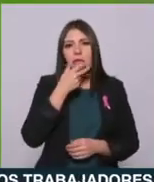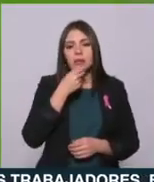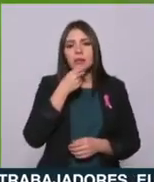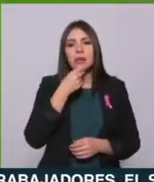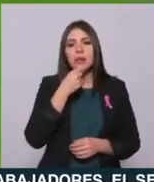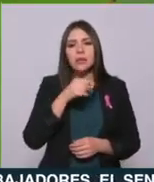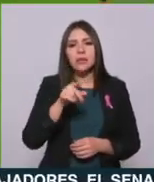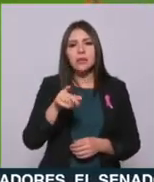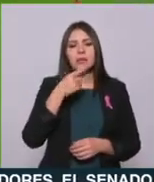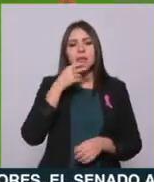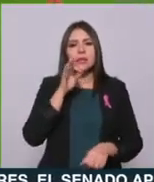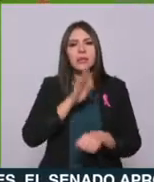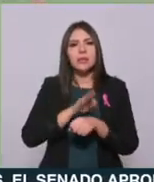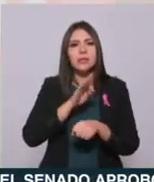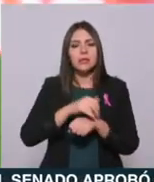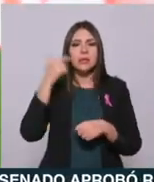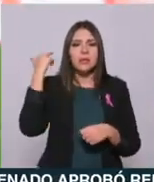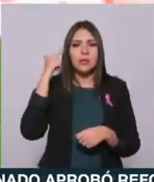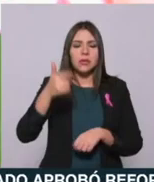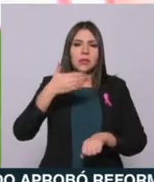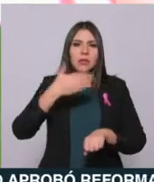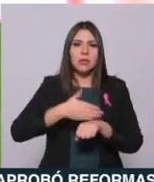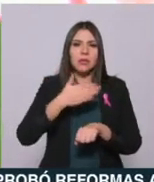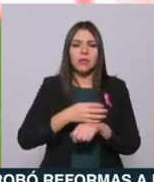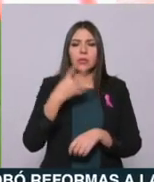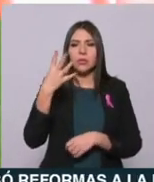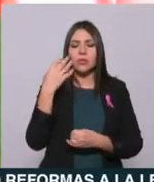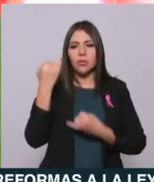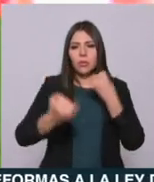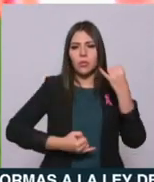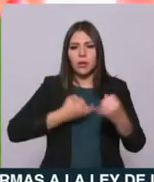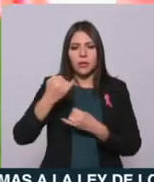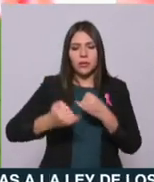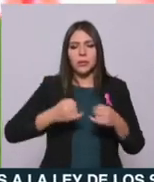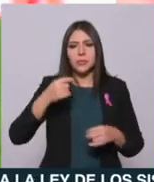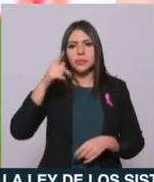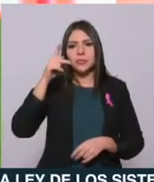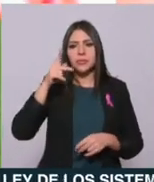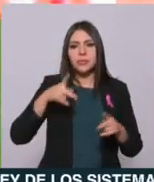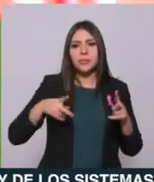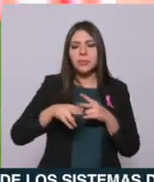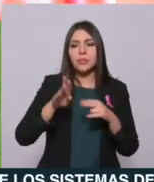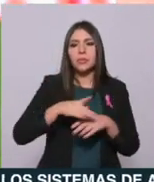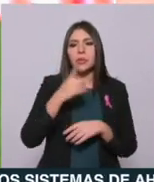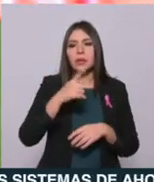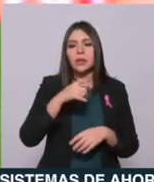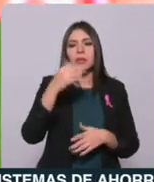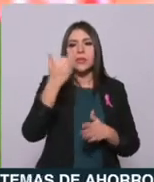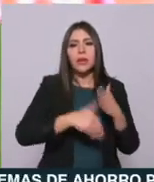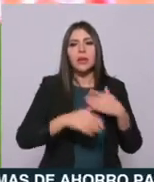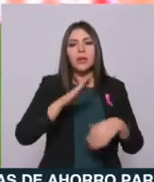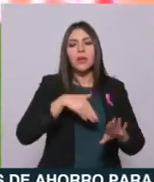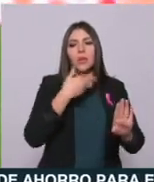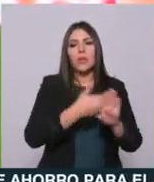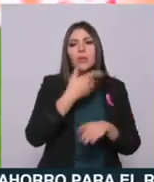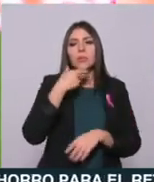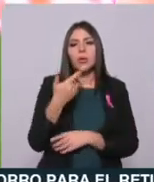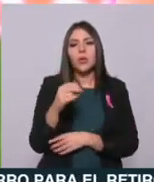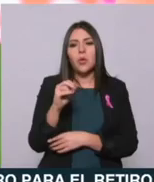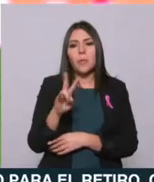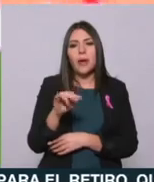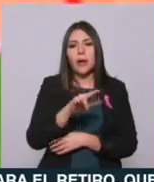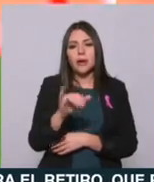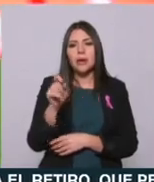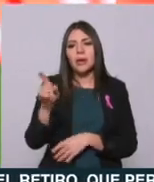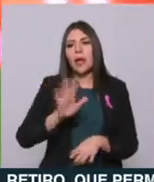Chivas, Antonio El Pollo Briseño, será castigado con 4 partidos de suspensión luego de la falta que le cometió al delantero americanista Giovanni Dos Santos, mismo que ya